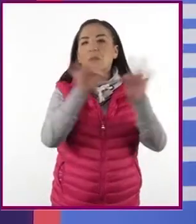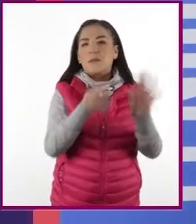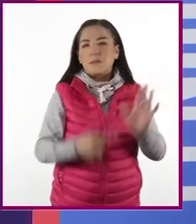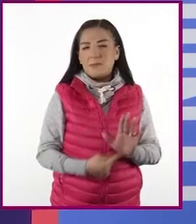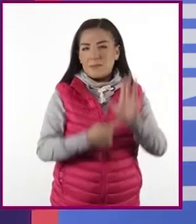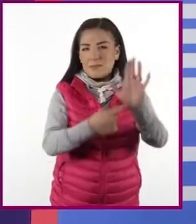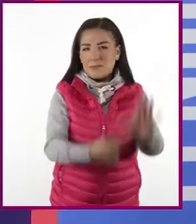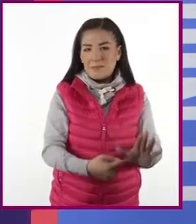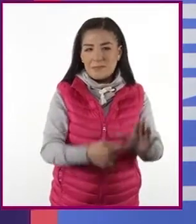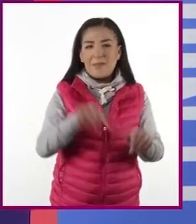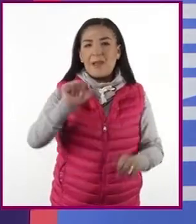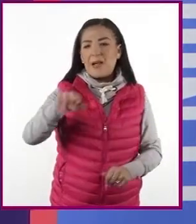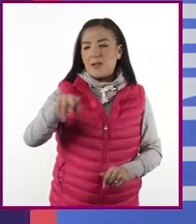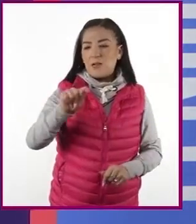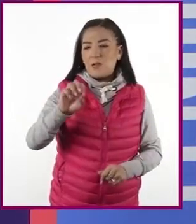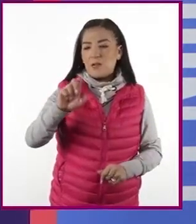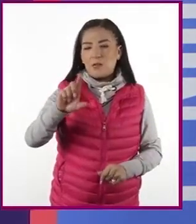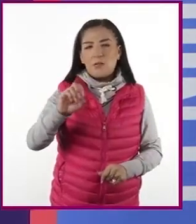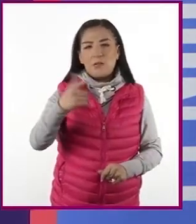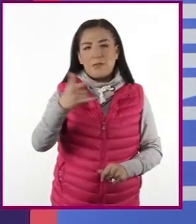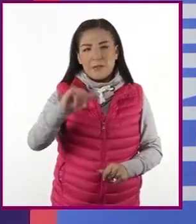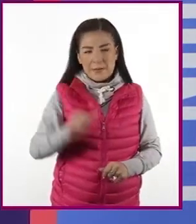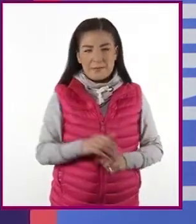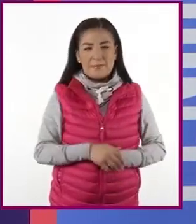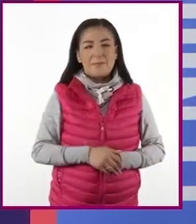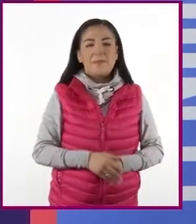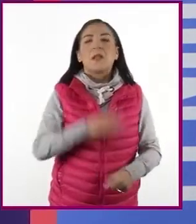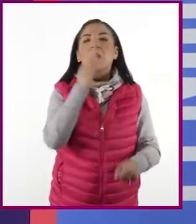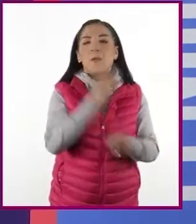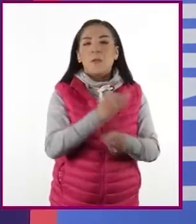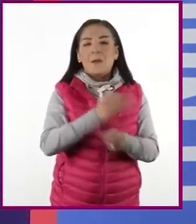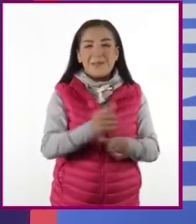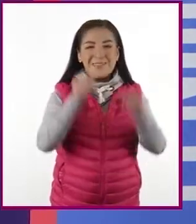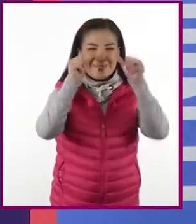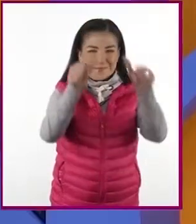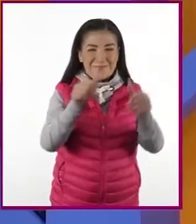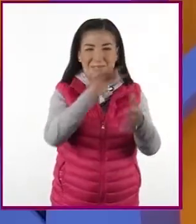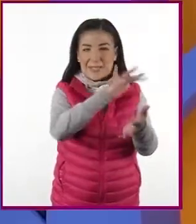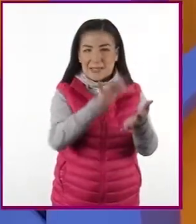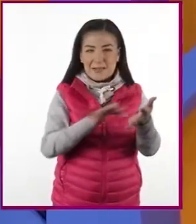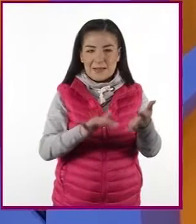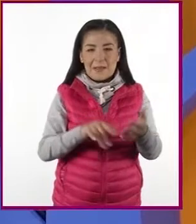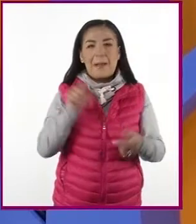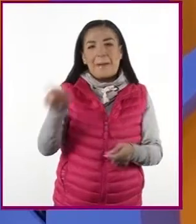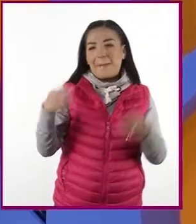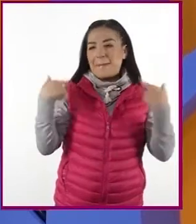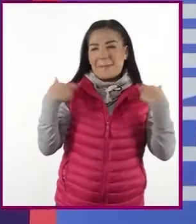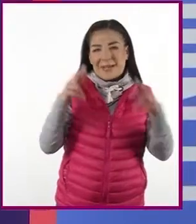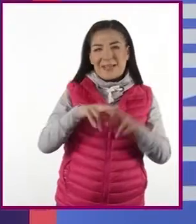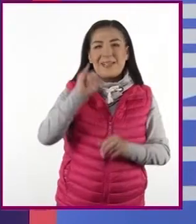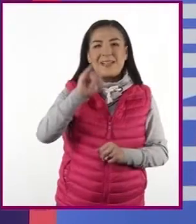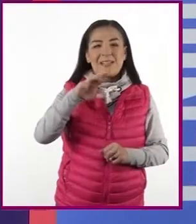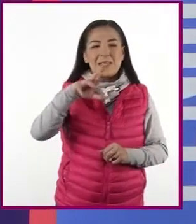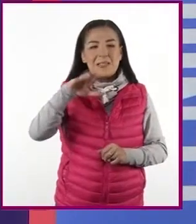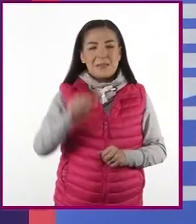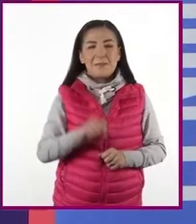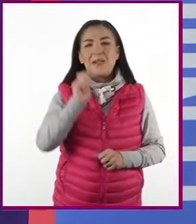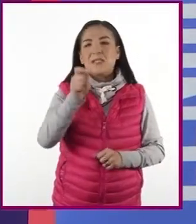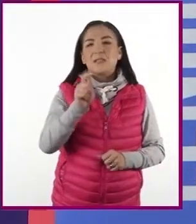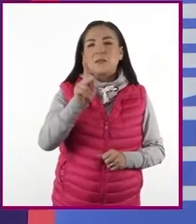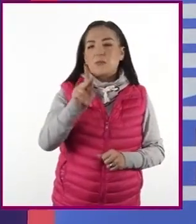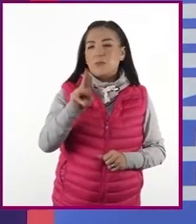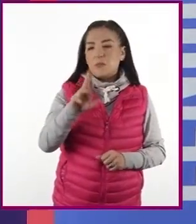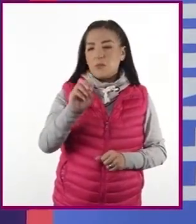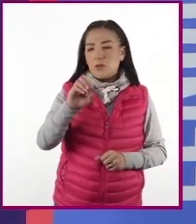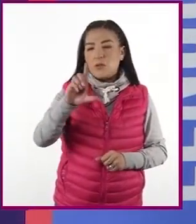Pongamos atención a la siguiente lectura que hará la maestra Irma del prólogo de la antología